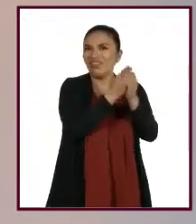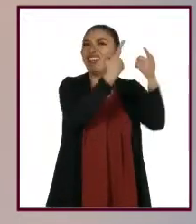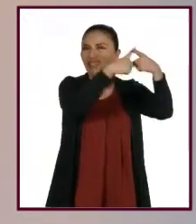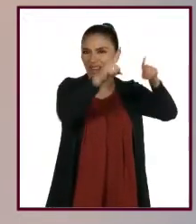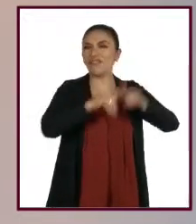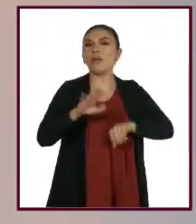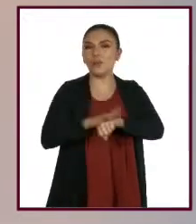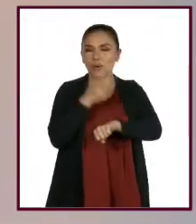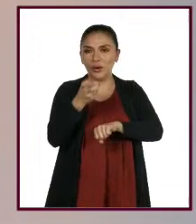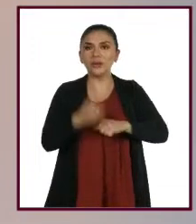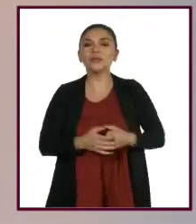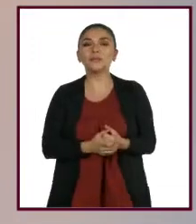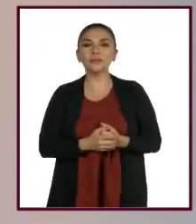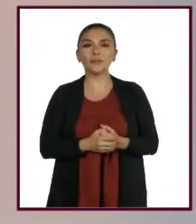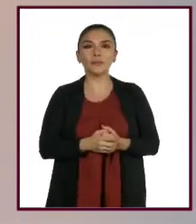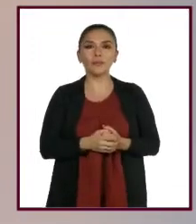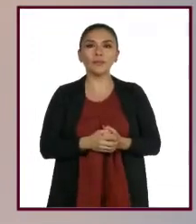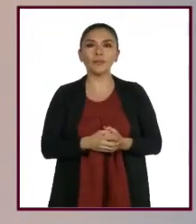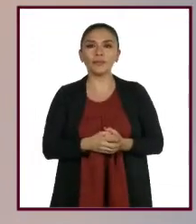esa sustancia.